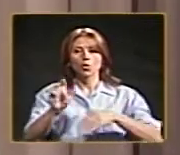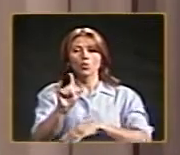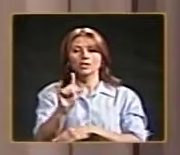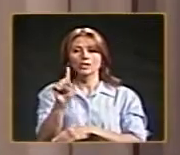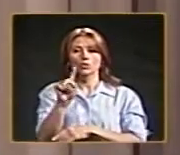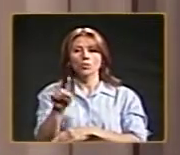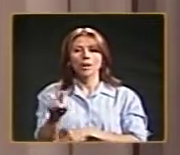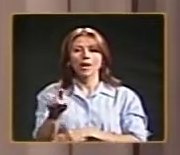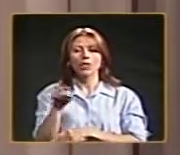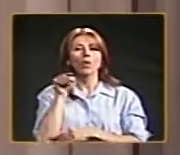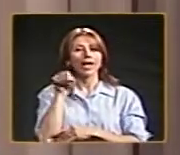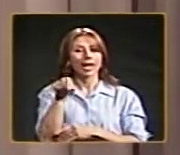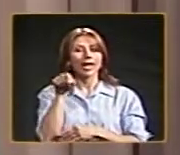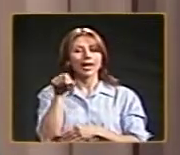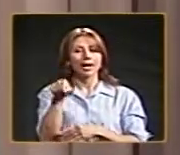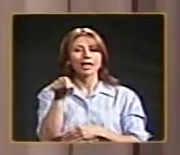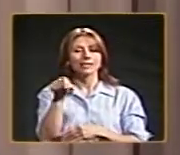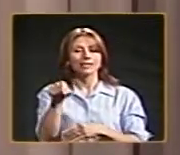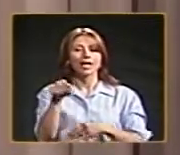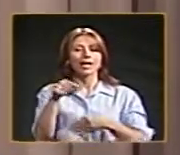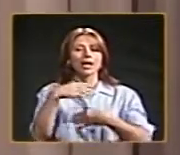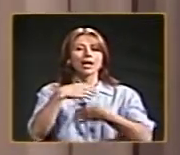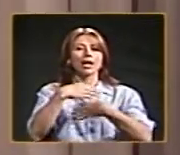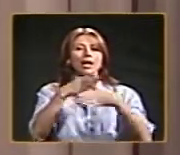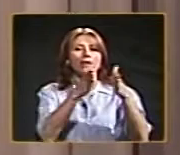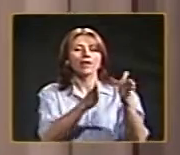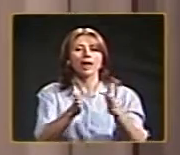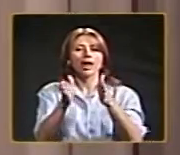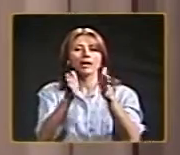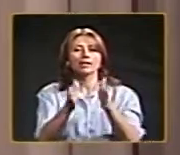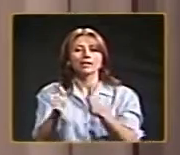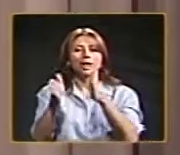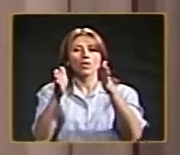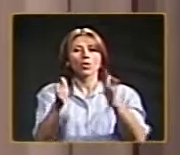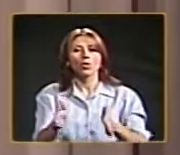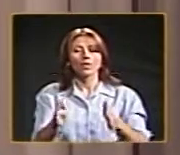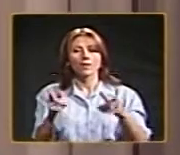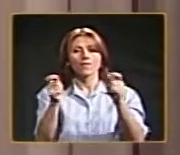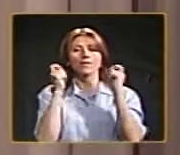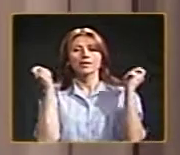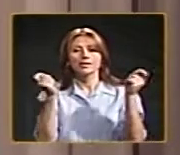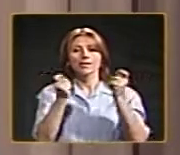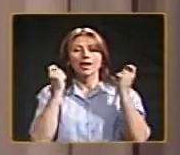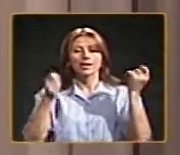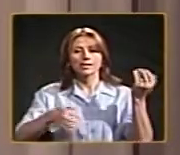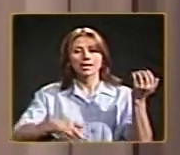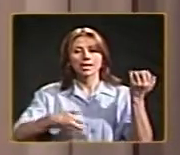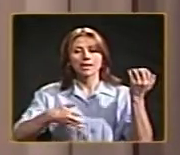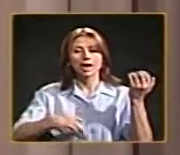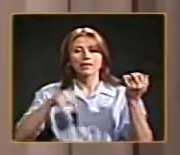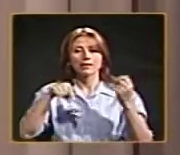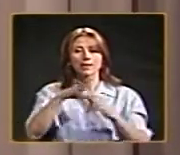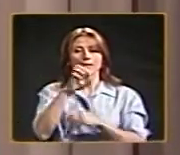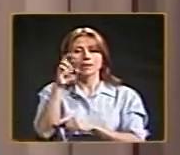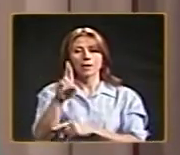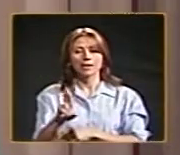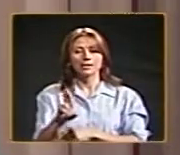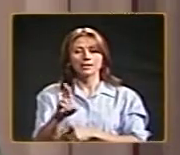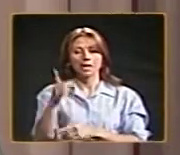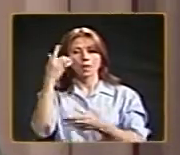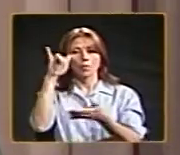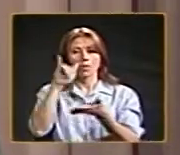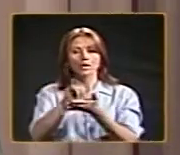el realizador de los festivales de guitarras en este país. Y precisamente en esta oportunidad